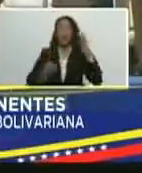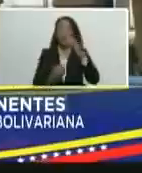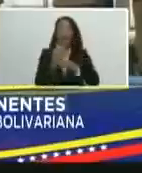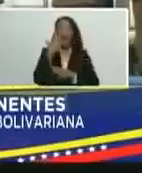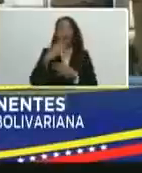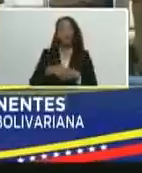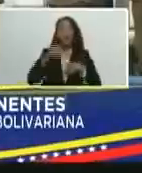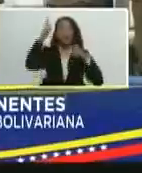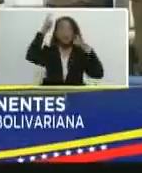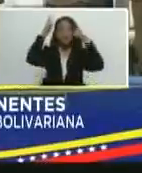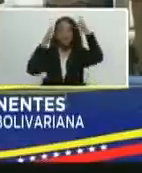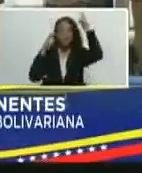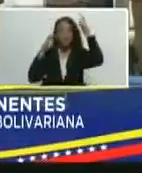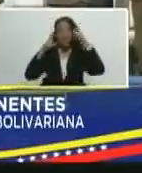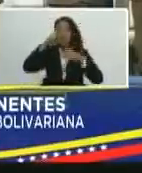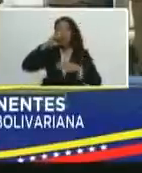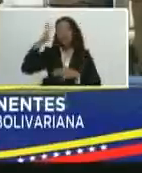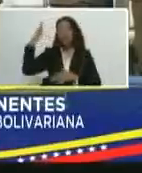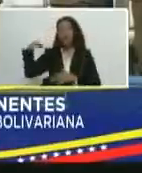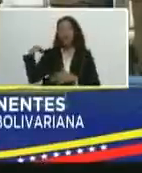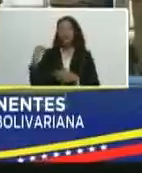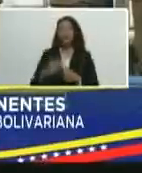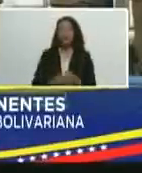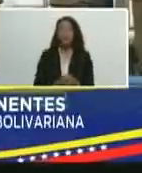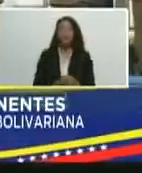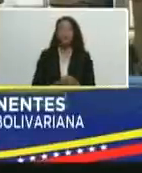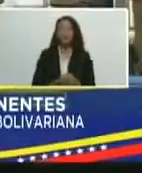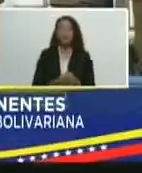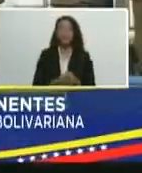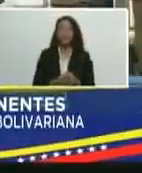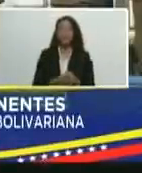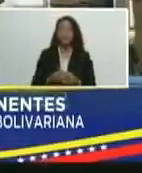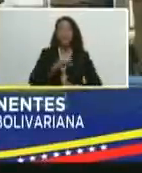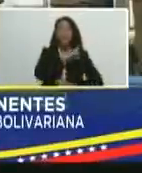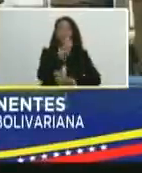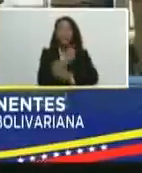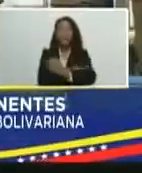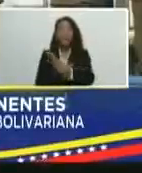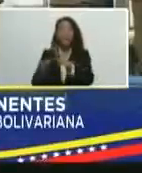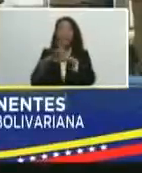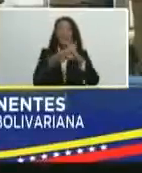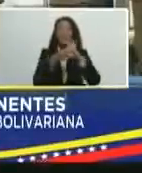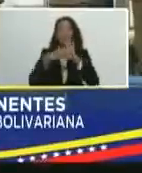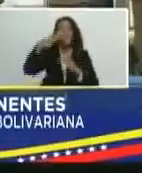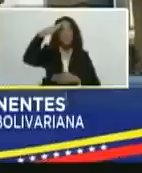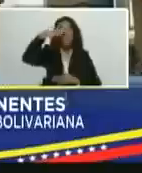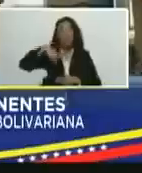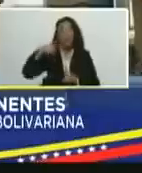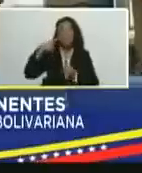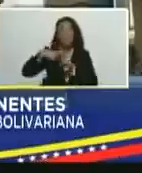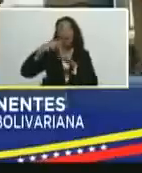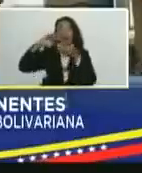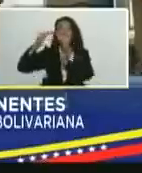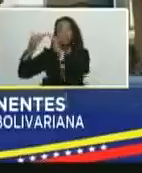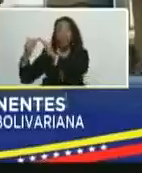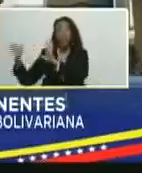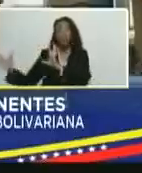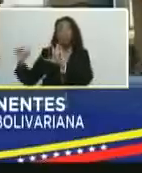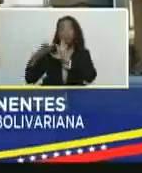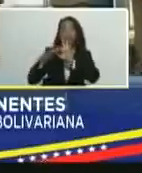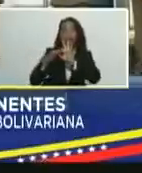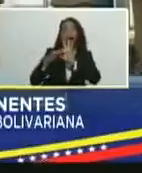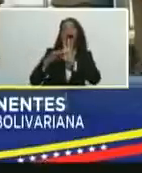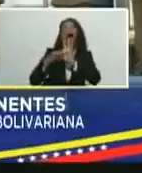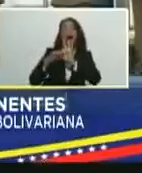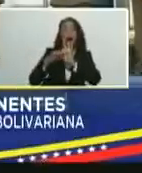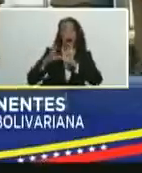cadete Hugo Rafael Chávez Frías, y la poderosa unión cívico-militar, la fusión cívico-militar.